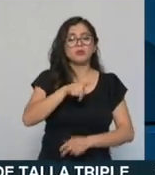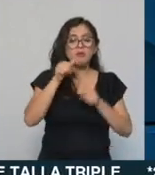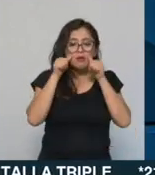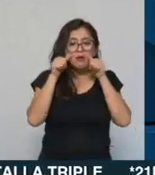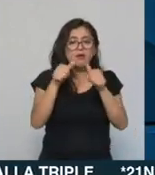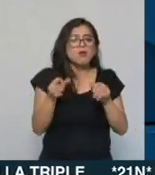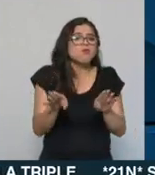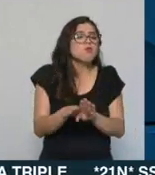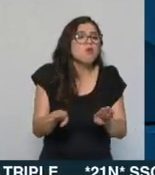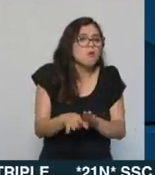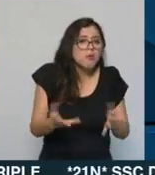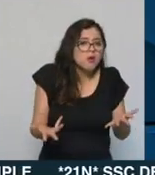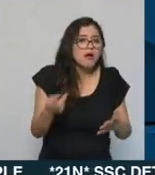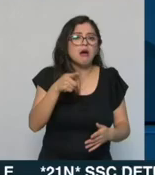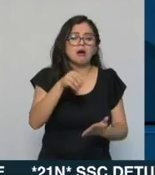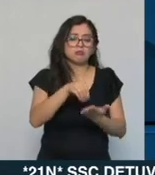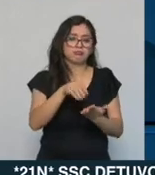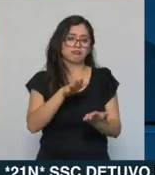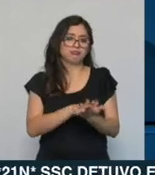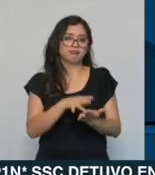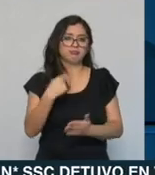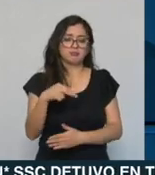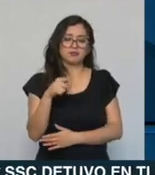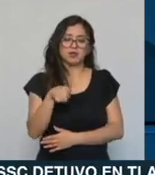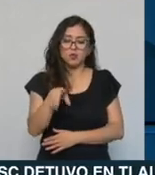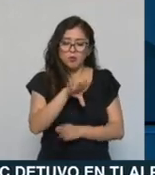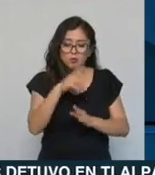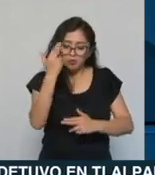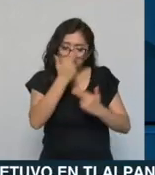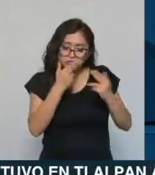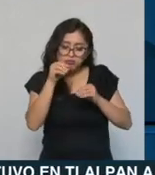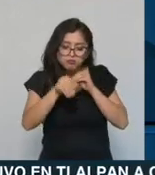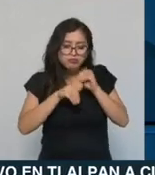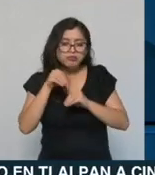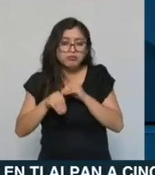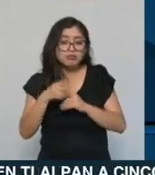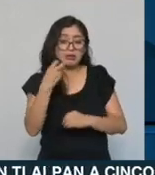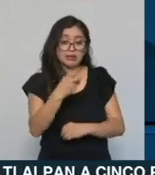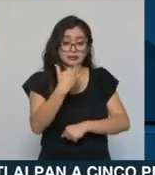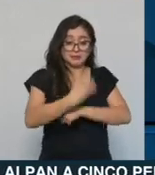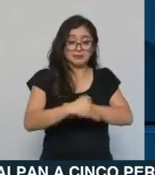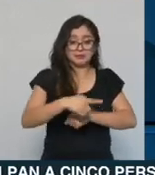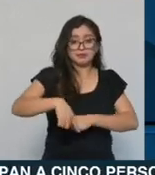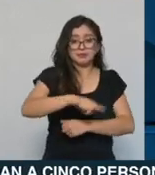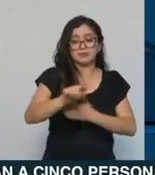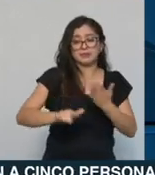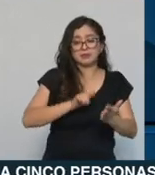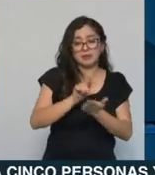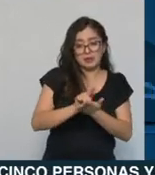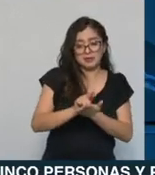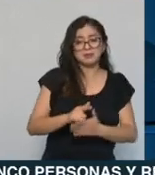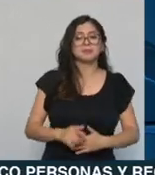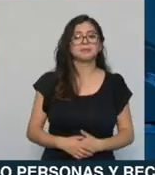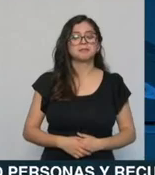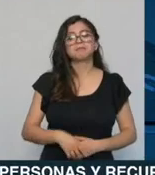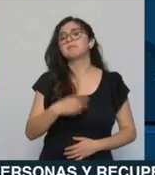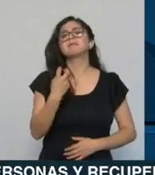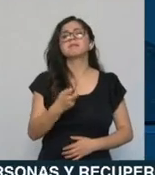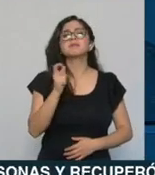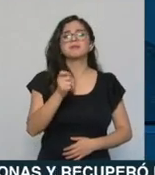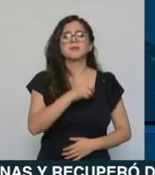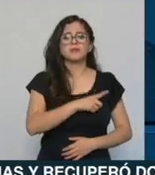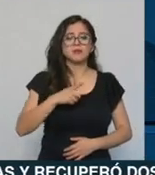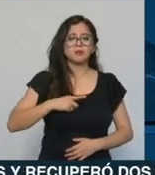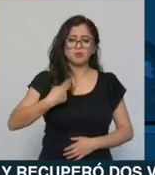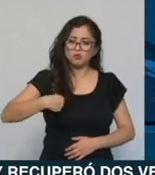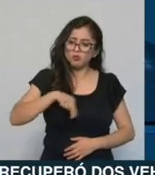de casos es a través de una tipificación específica. Ese es un pendiente legislativo, ahora que lo preguntas, es un tema al que le tenemos